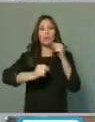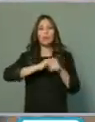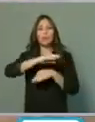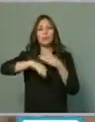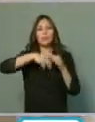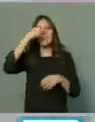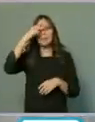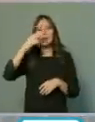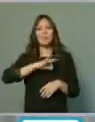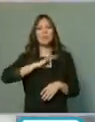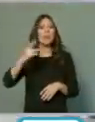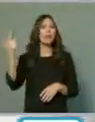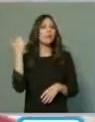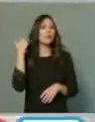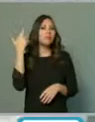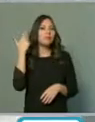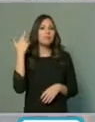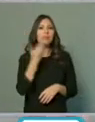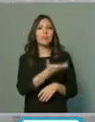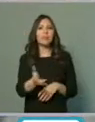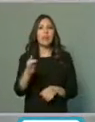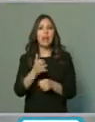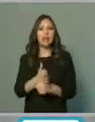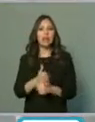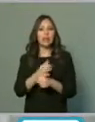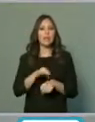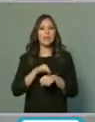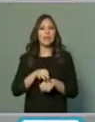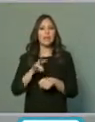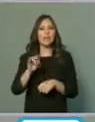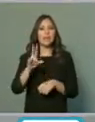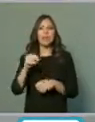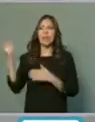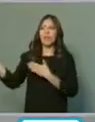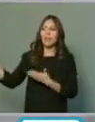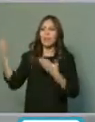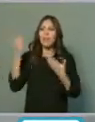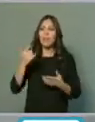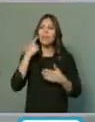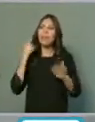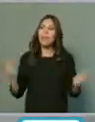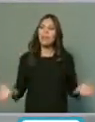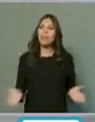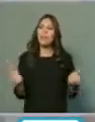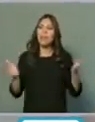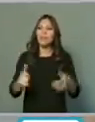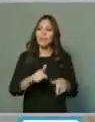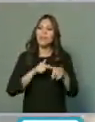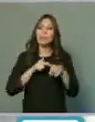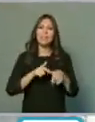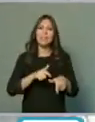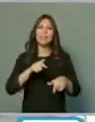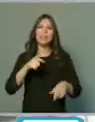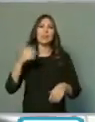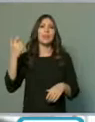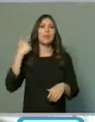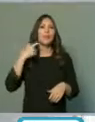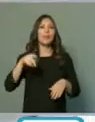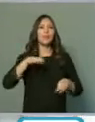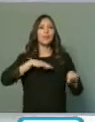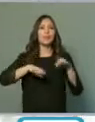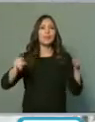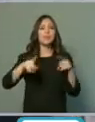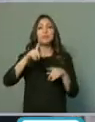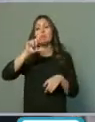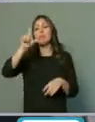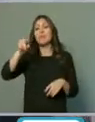también de poder escucharlas en vivo, Por de darle la primera vez. bienvenida, de motivarlas también a que sigan haciendo música, porque no sabemos tal vez